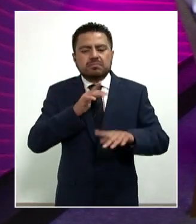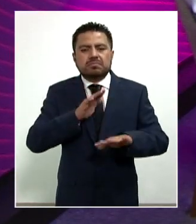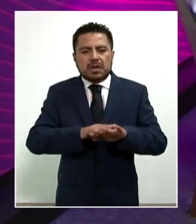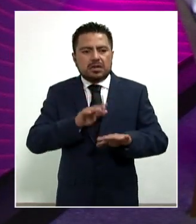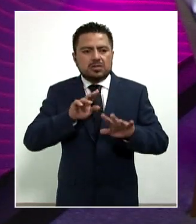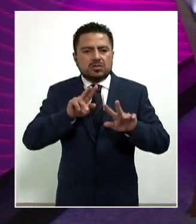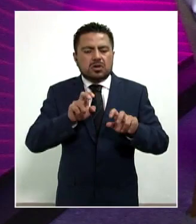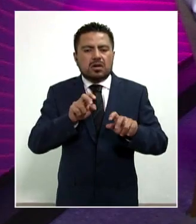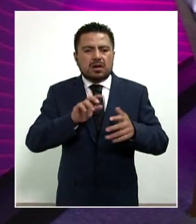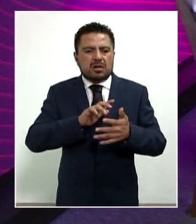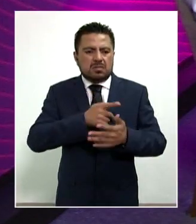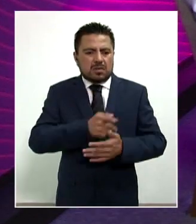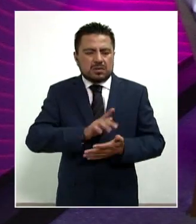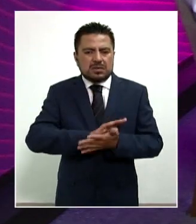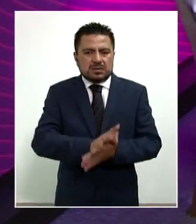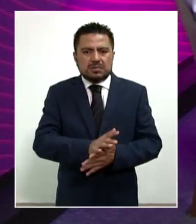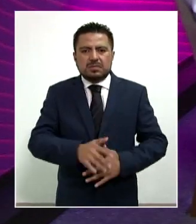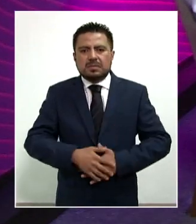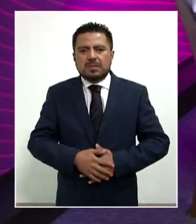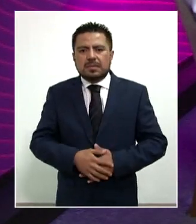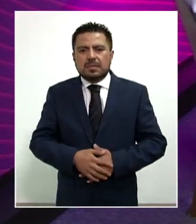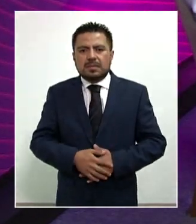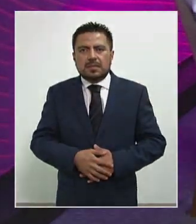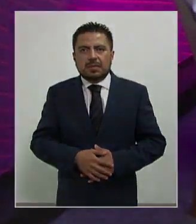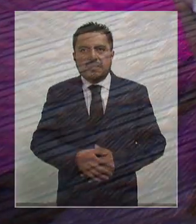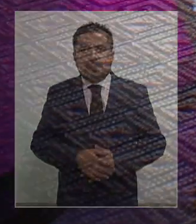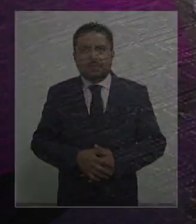sobre pobreza y discriminación.